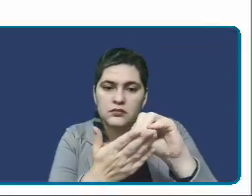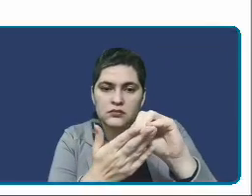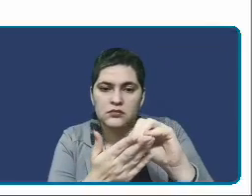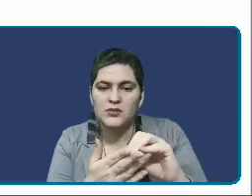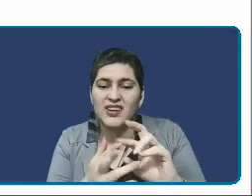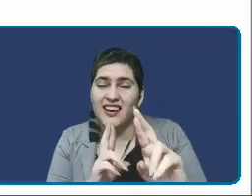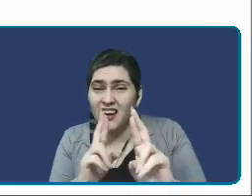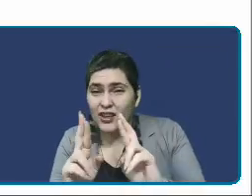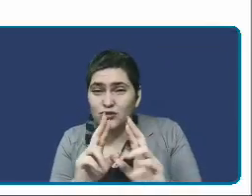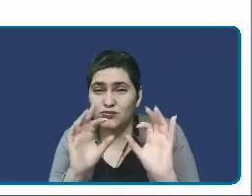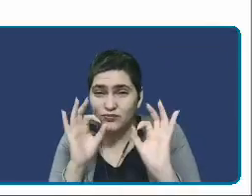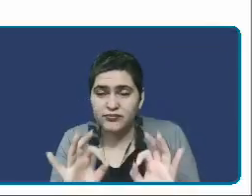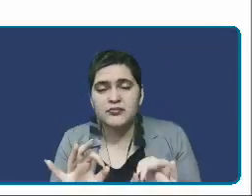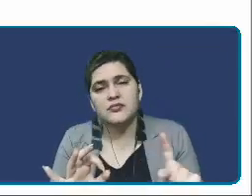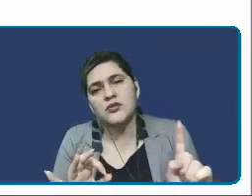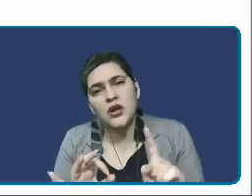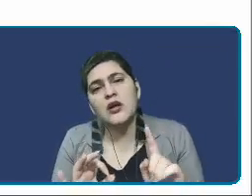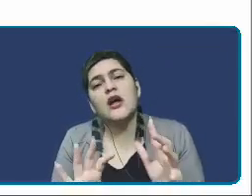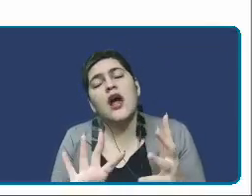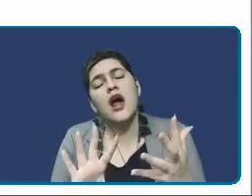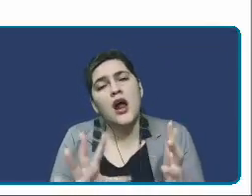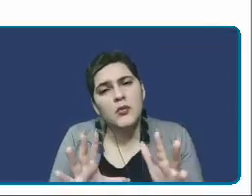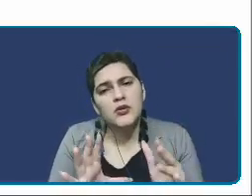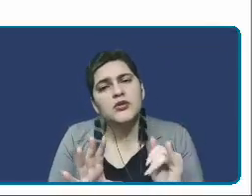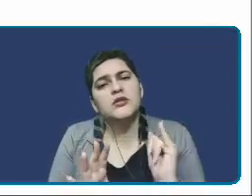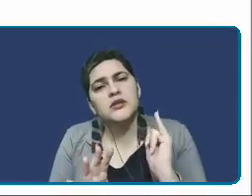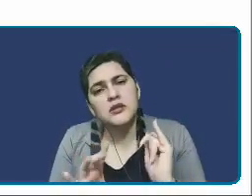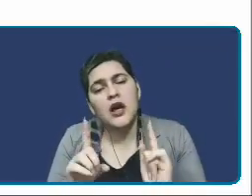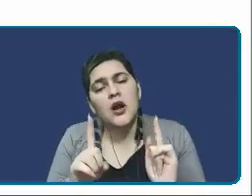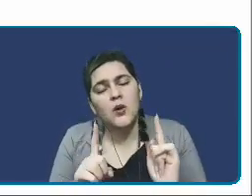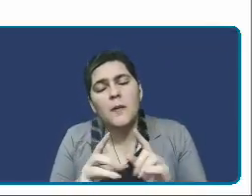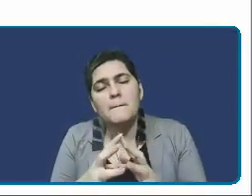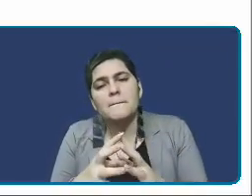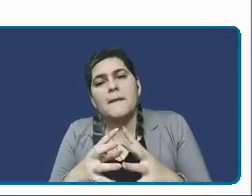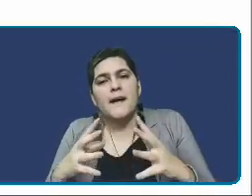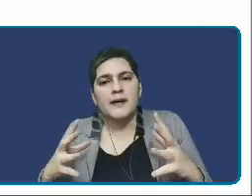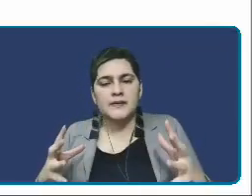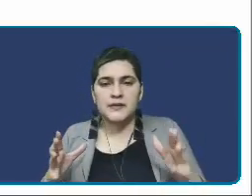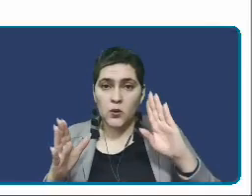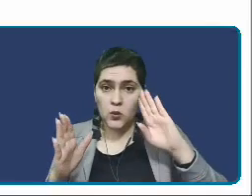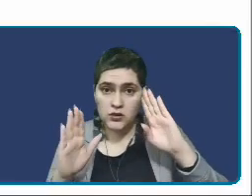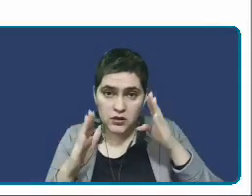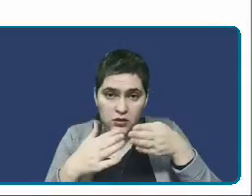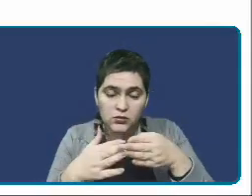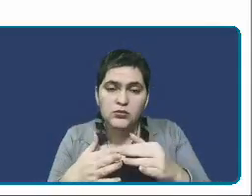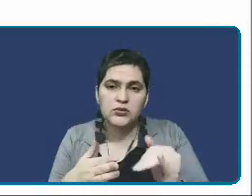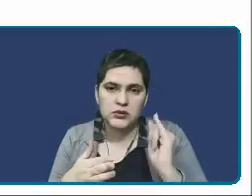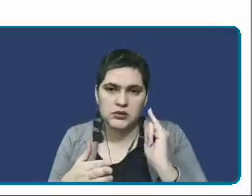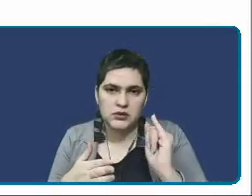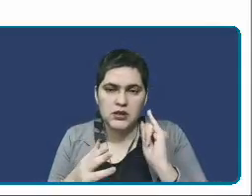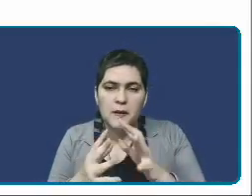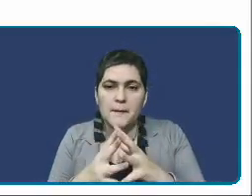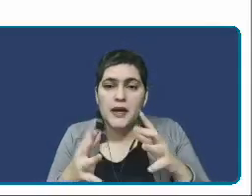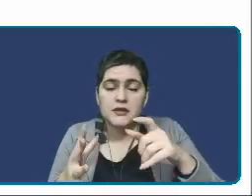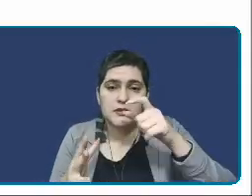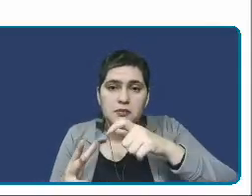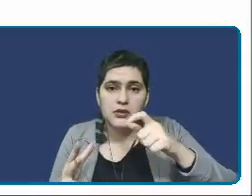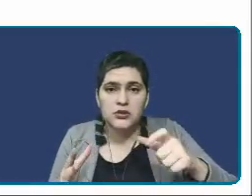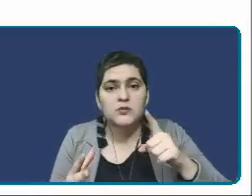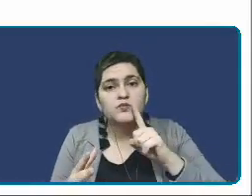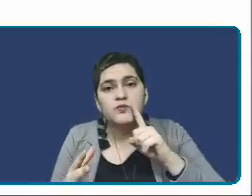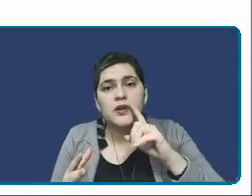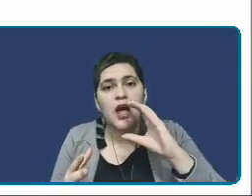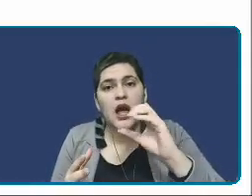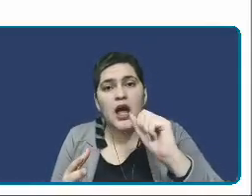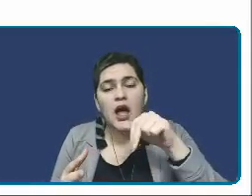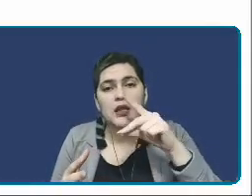sí, puede que haya más en población autista, más personas que tengan cándida, pero no se ha